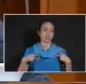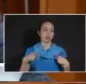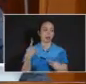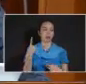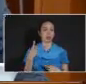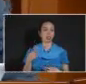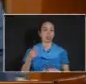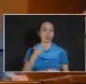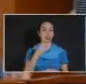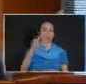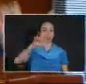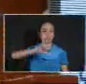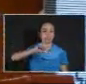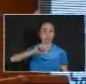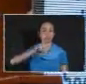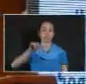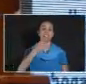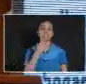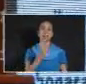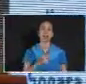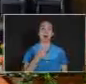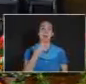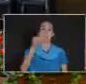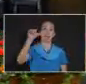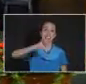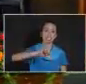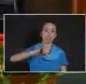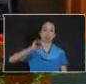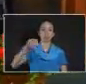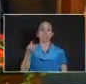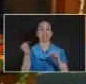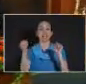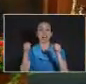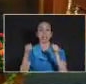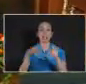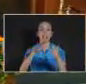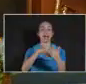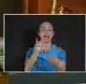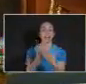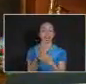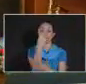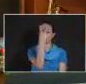decía: maldito el que le ponga tropiezo al ciego.